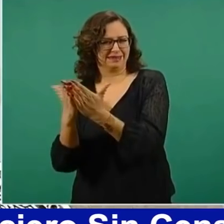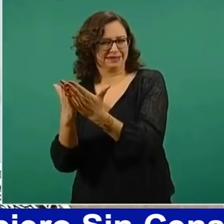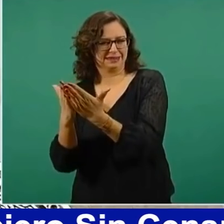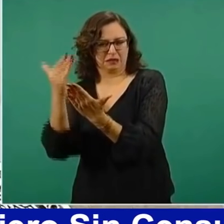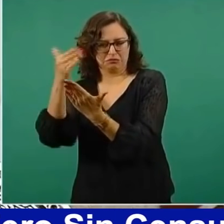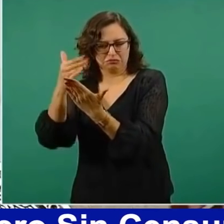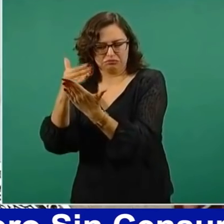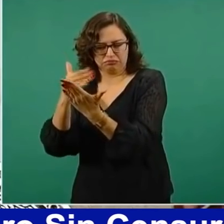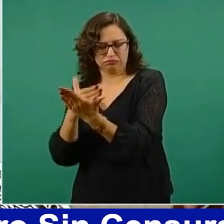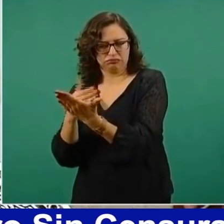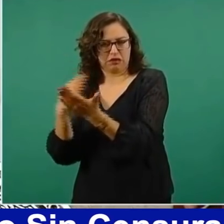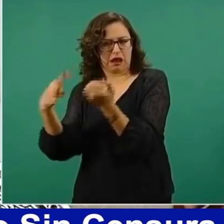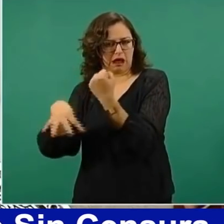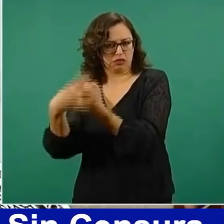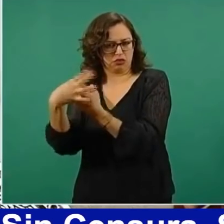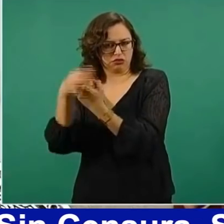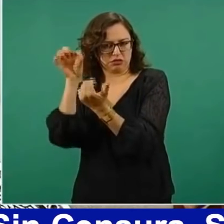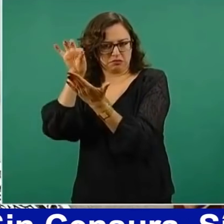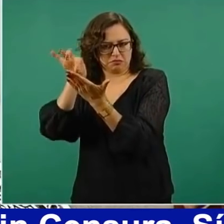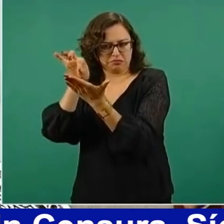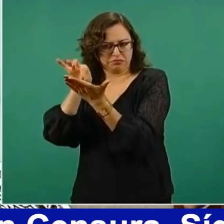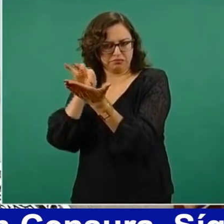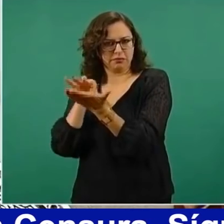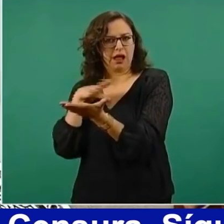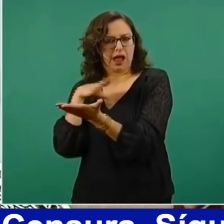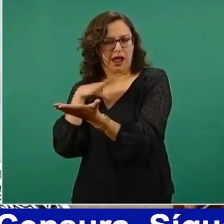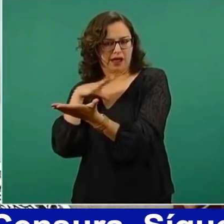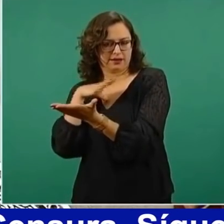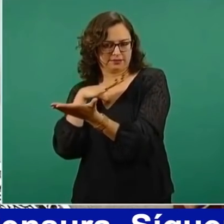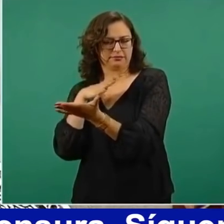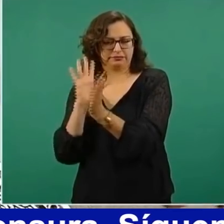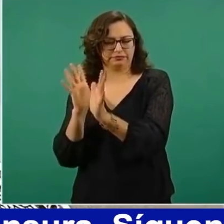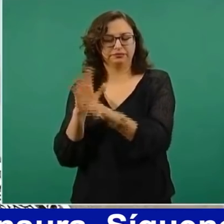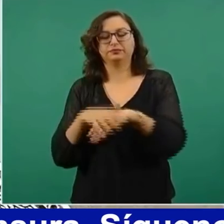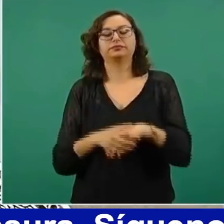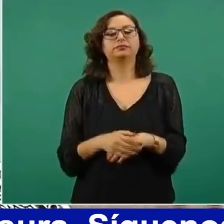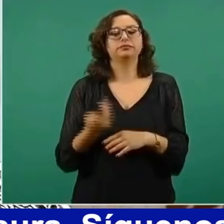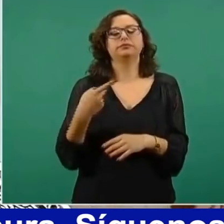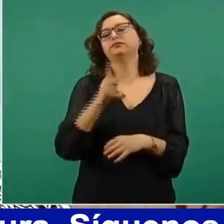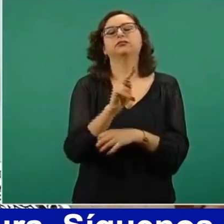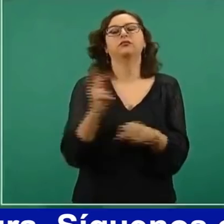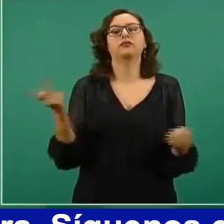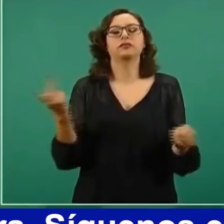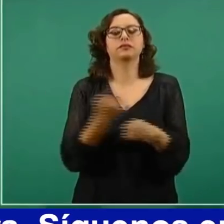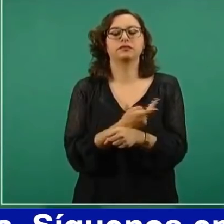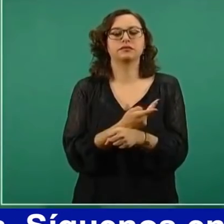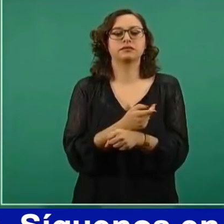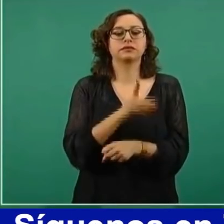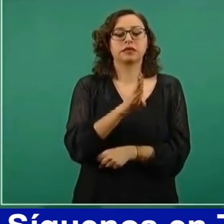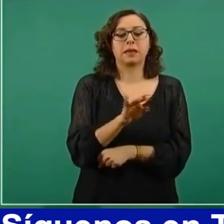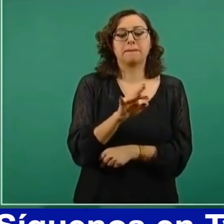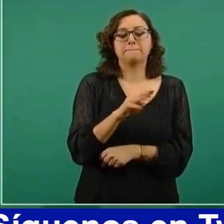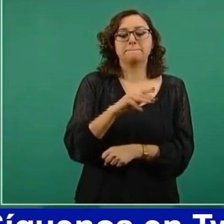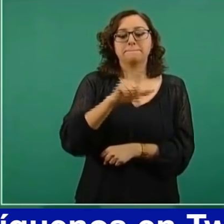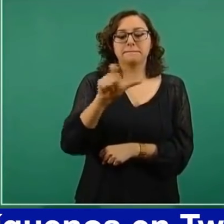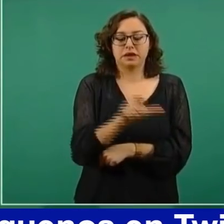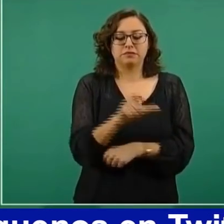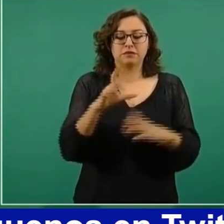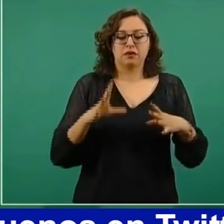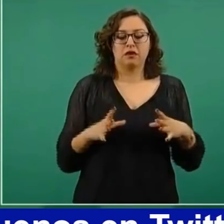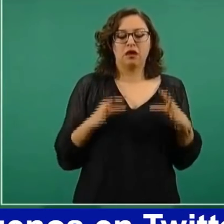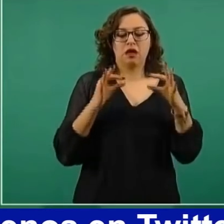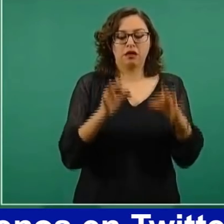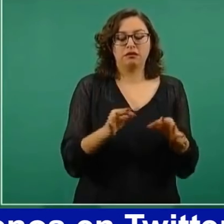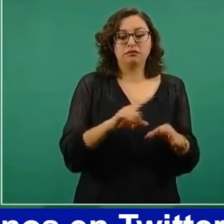Pero ciertamente es muy notorio que a partir del año prácticamente de la creación de Birmex, en los